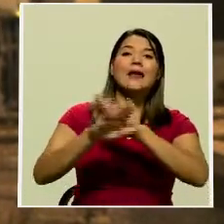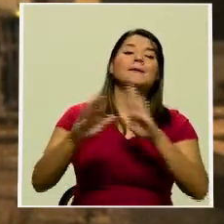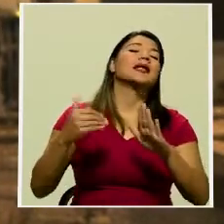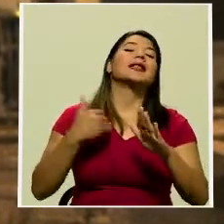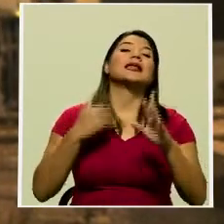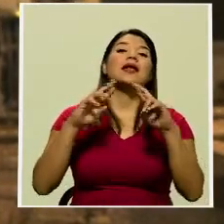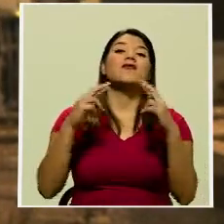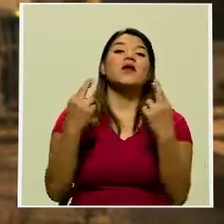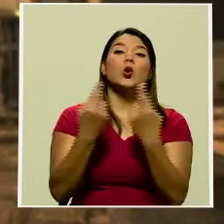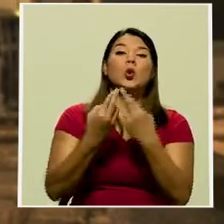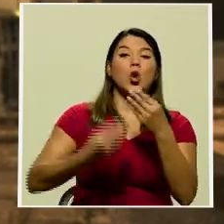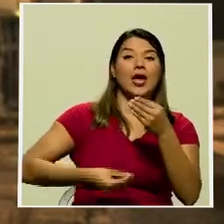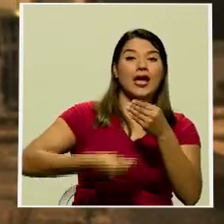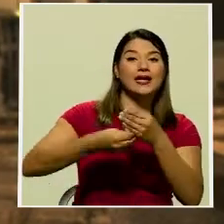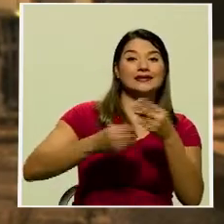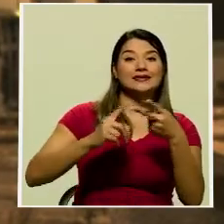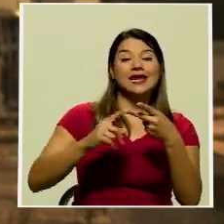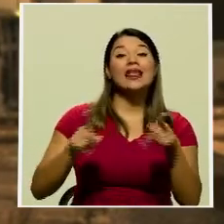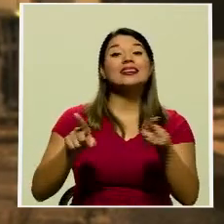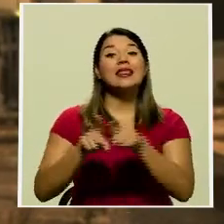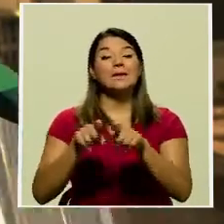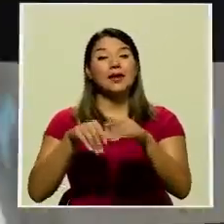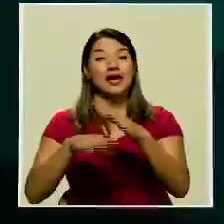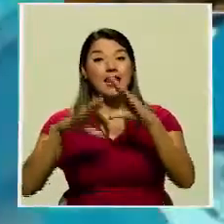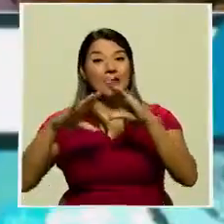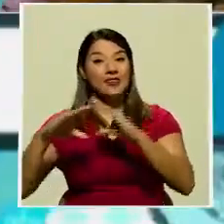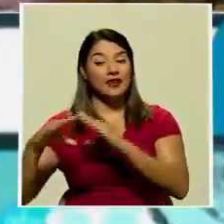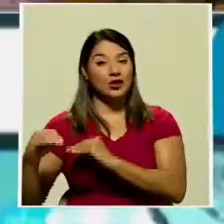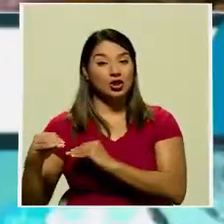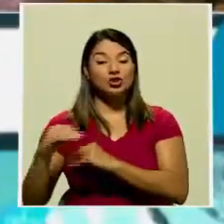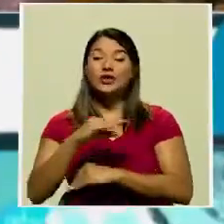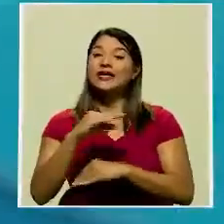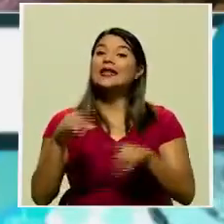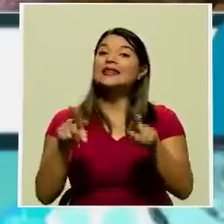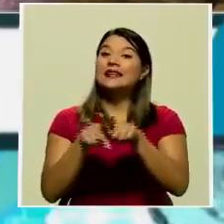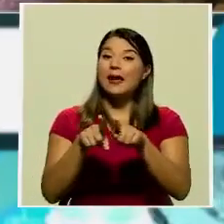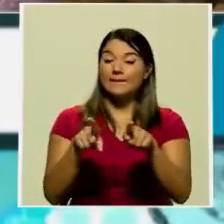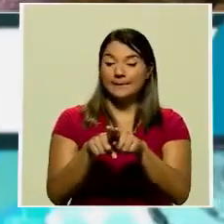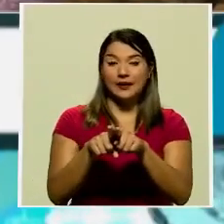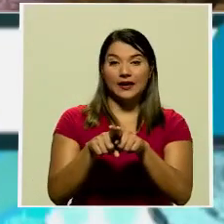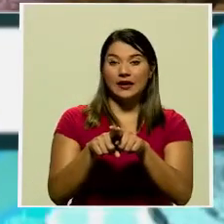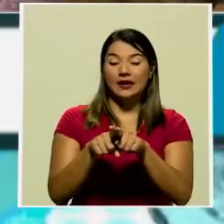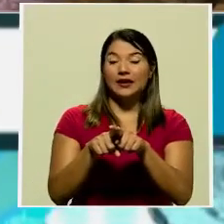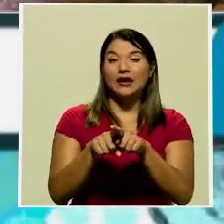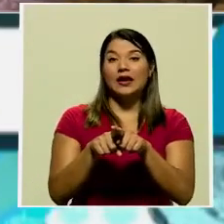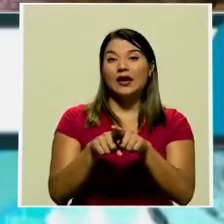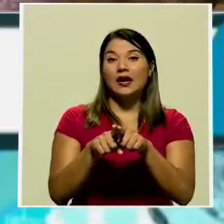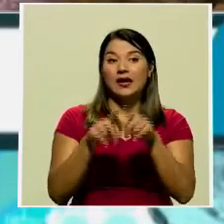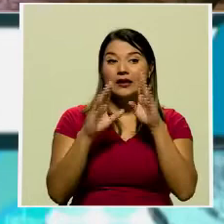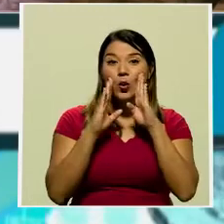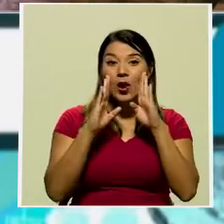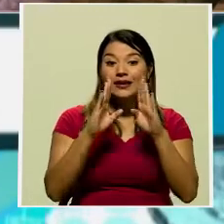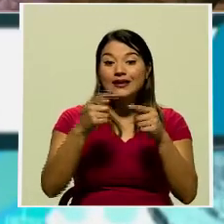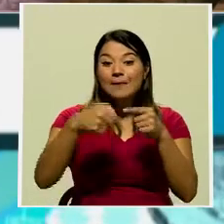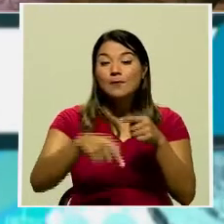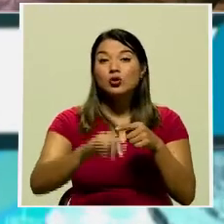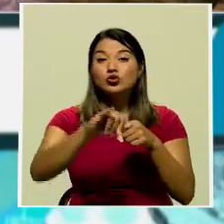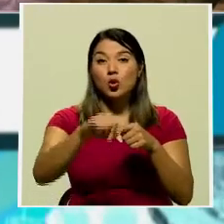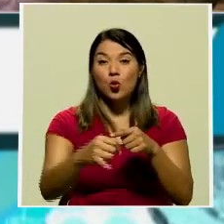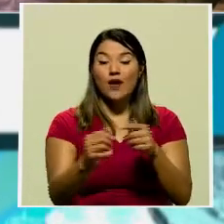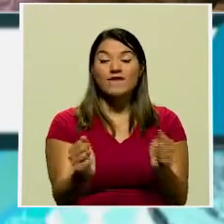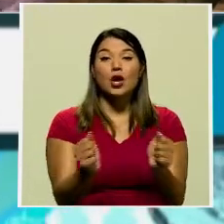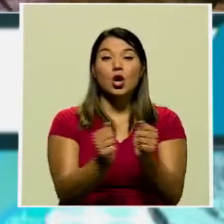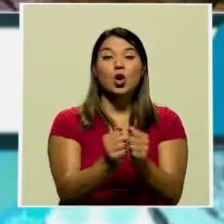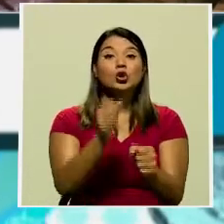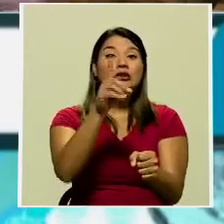y también lo hará en horas de la tarde-noche, y también así será convocado para el próximo jueves con los